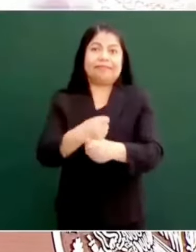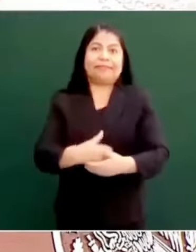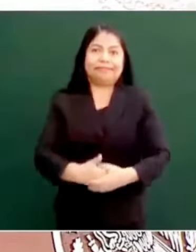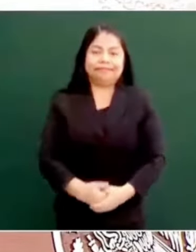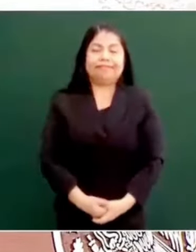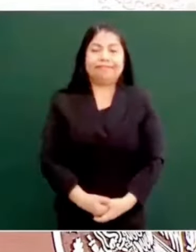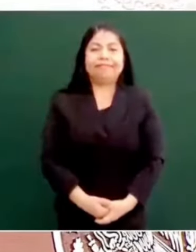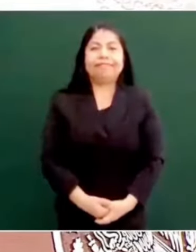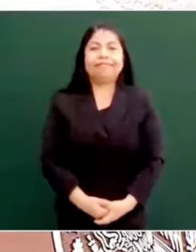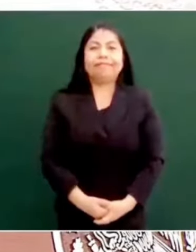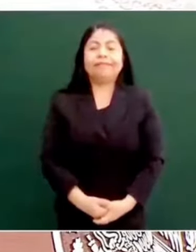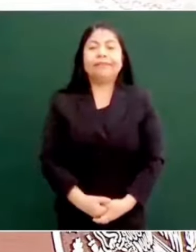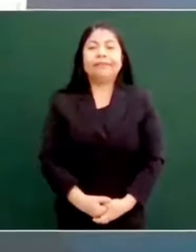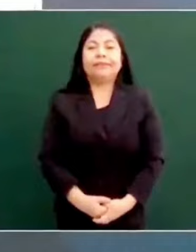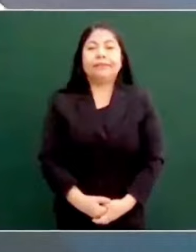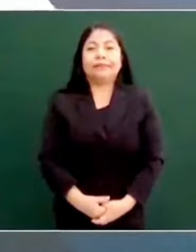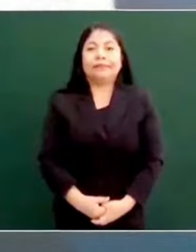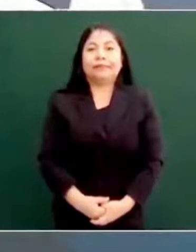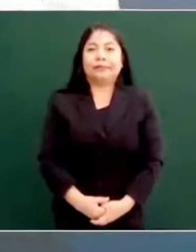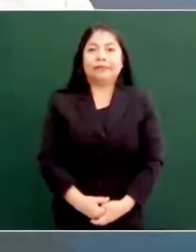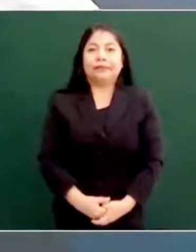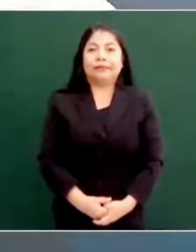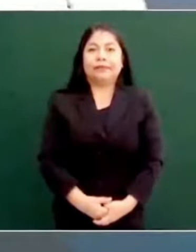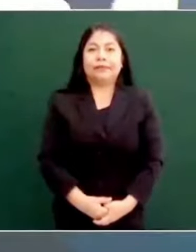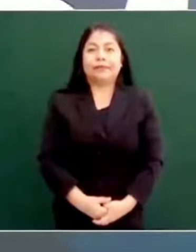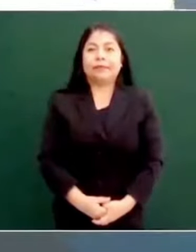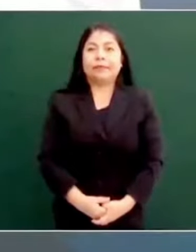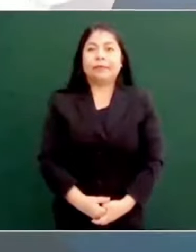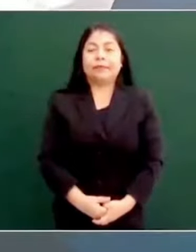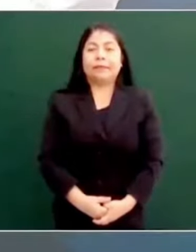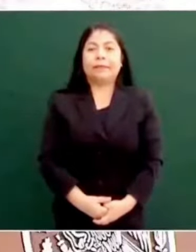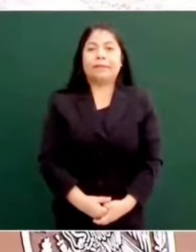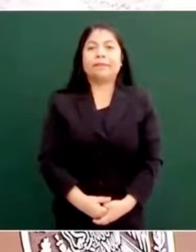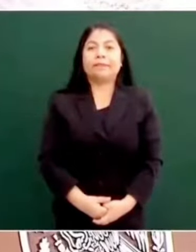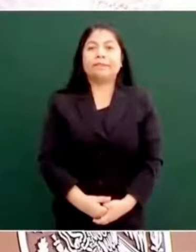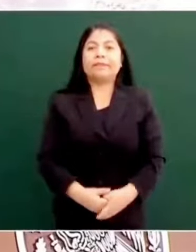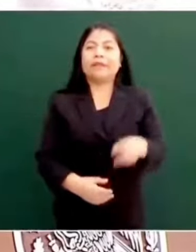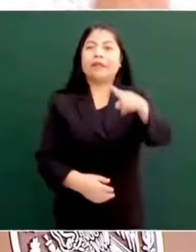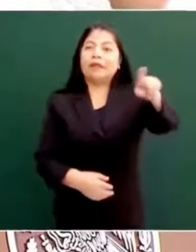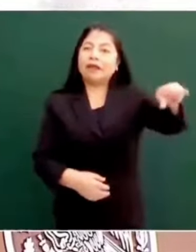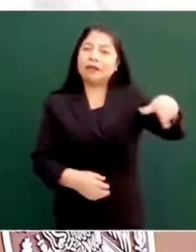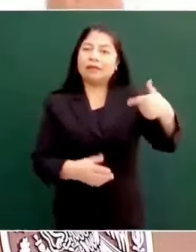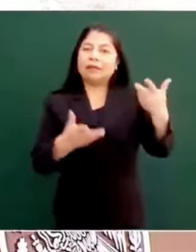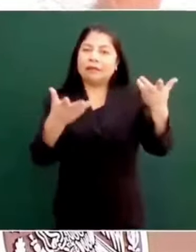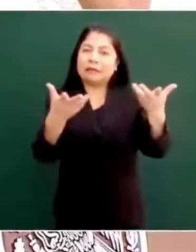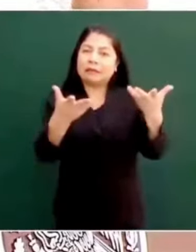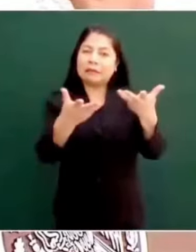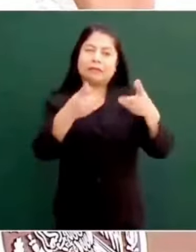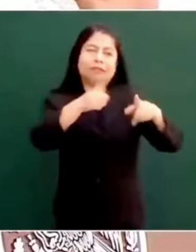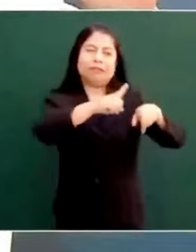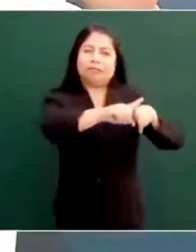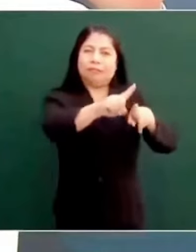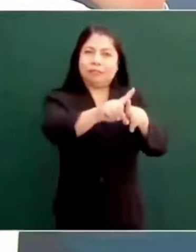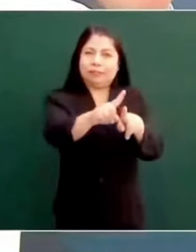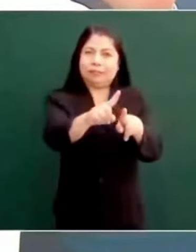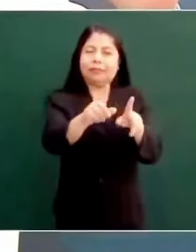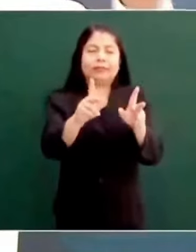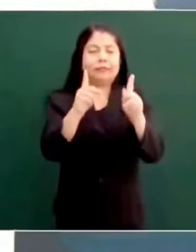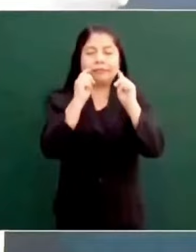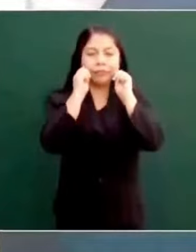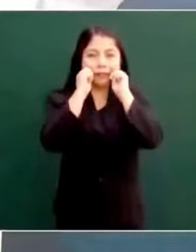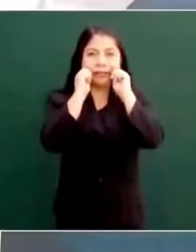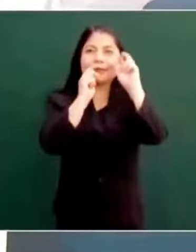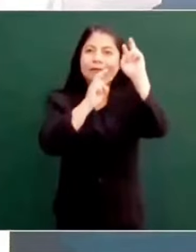Pero algo hay. De todas maneras, hagan lo que hagan, nuestro respeto al señor Trudeau